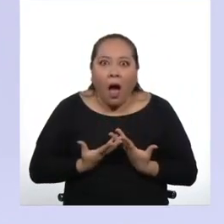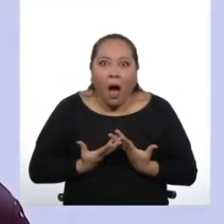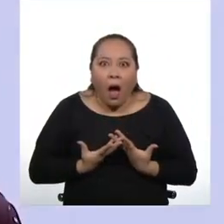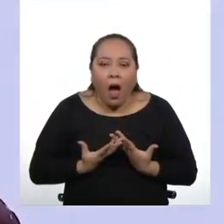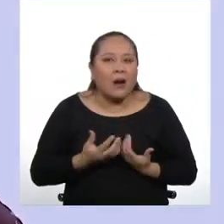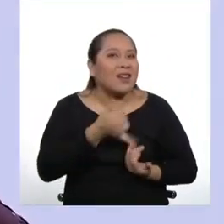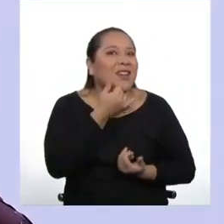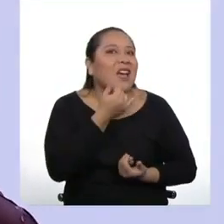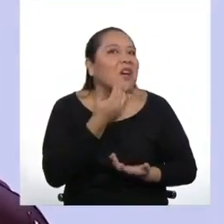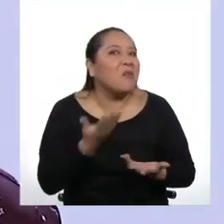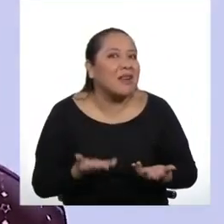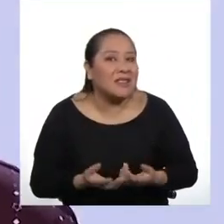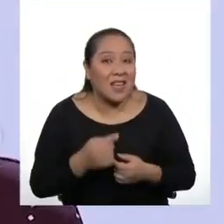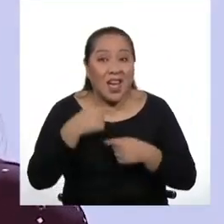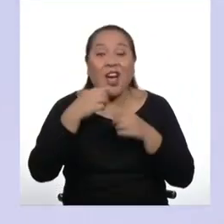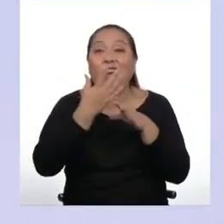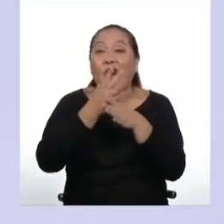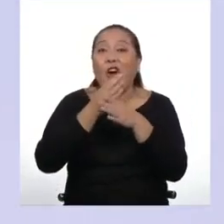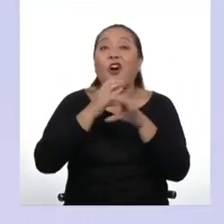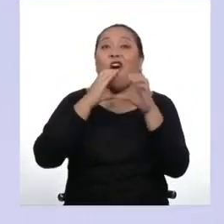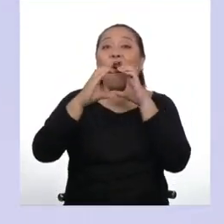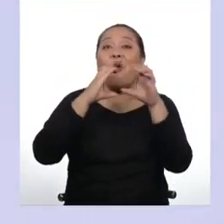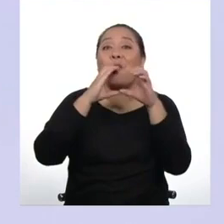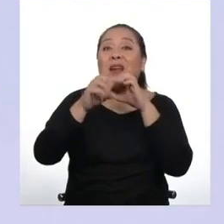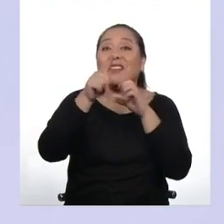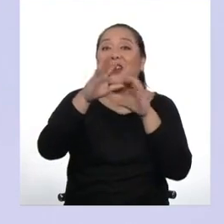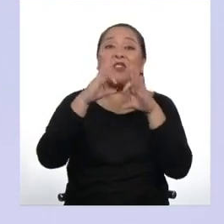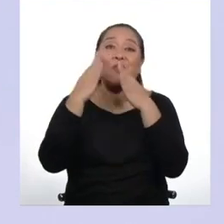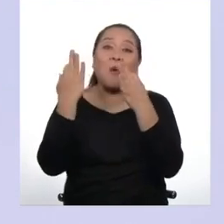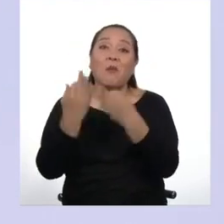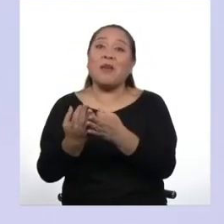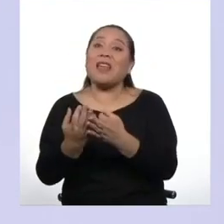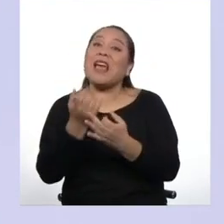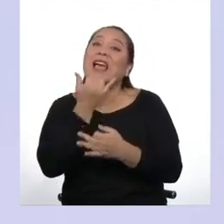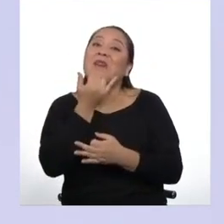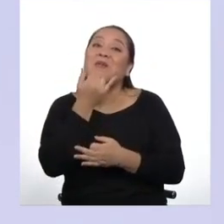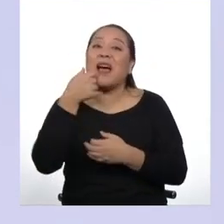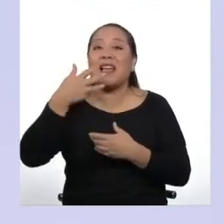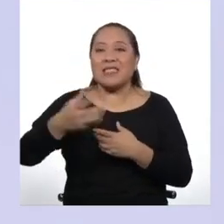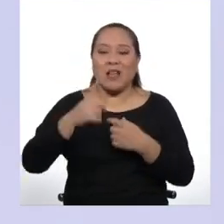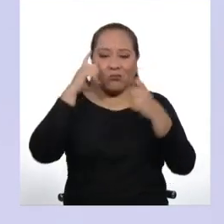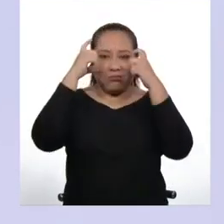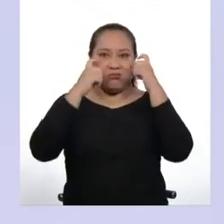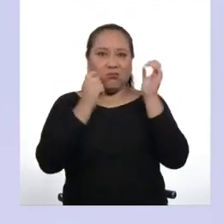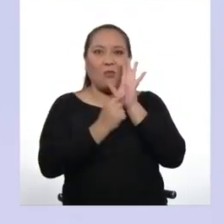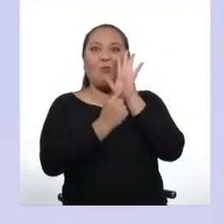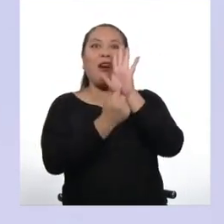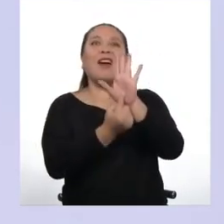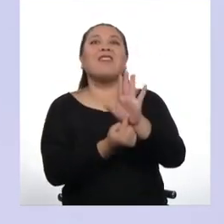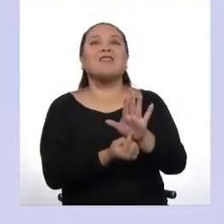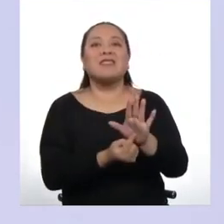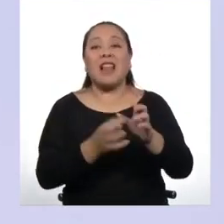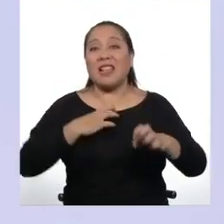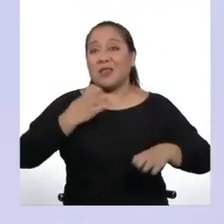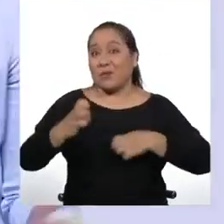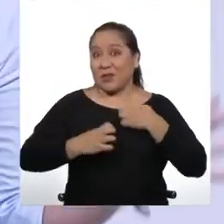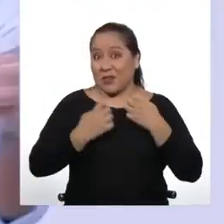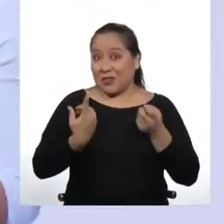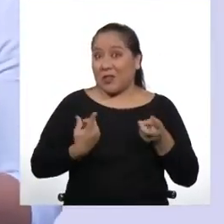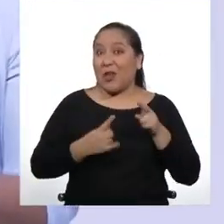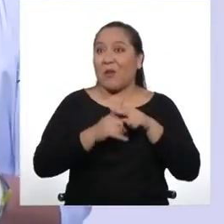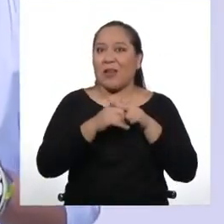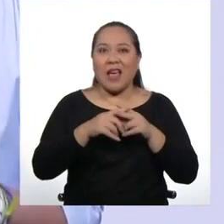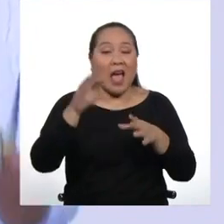ocurre? Conversa durante el corte comercial con tus familiares sobre cómo expresas las emociones cuando éstas